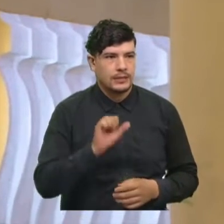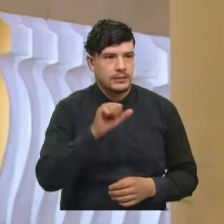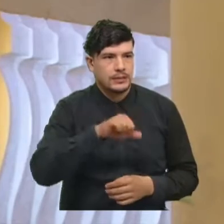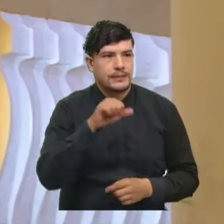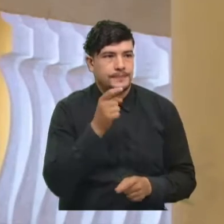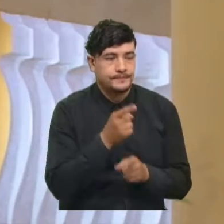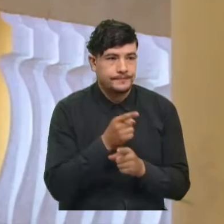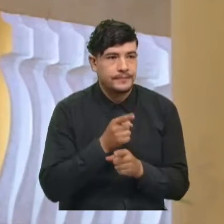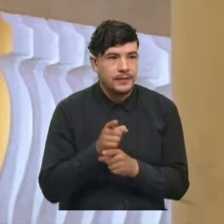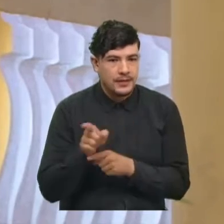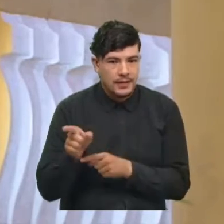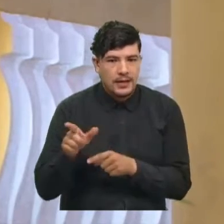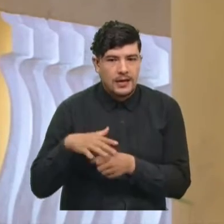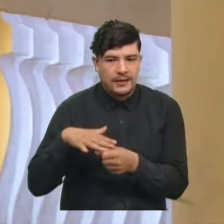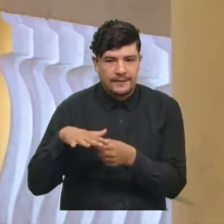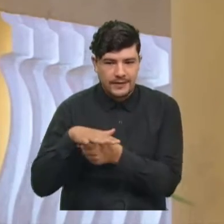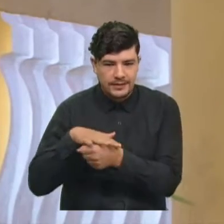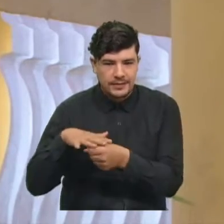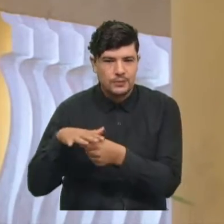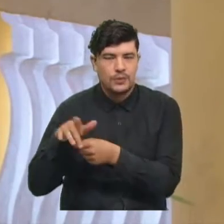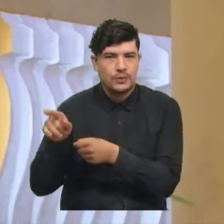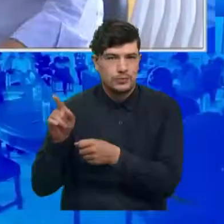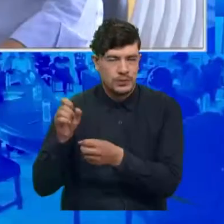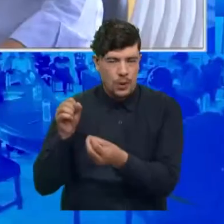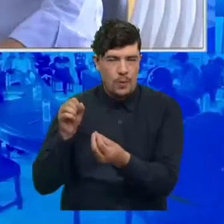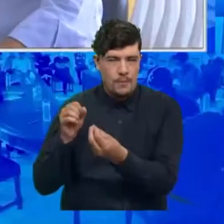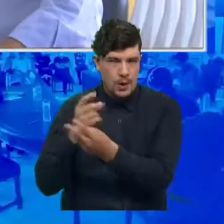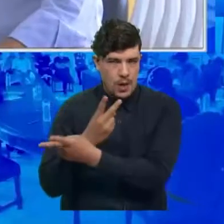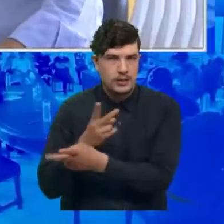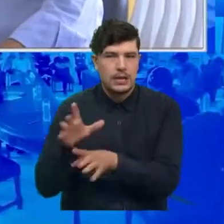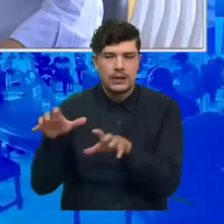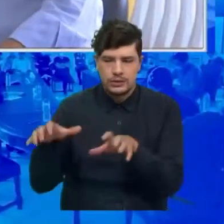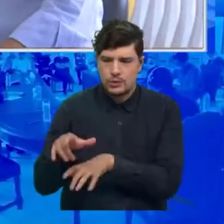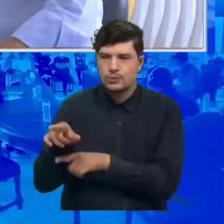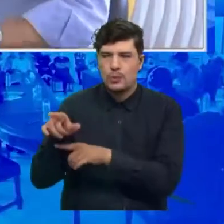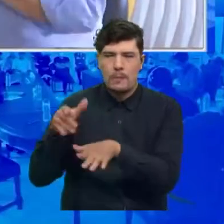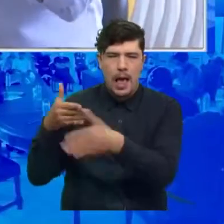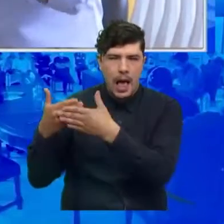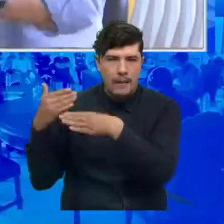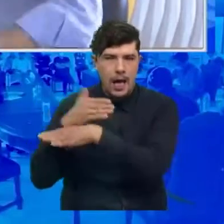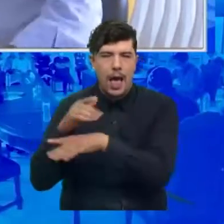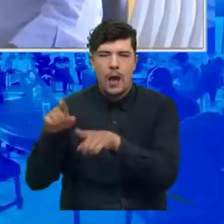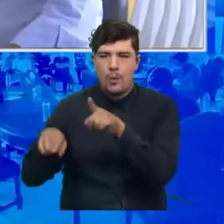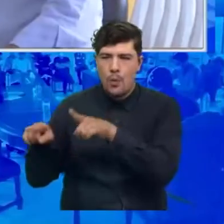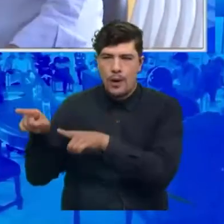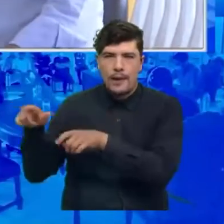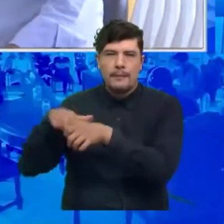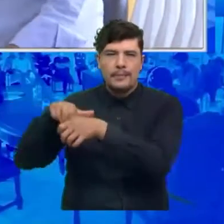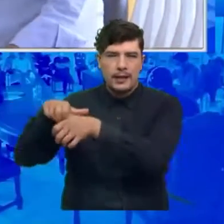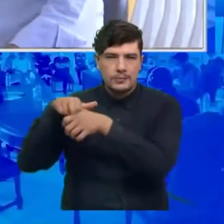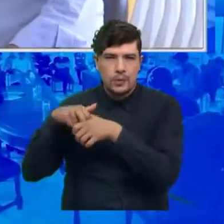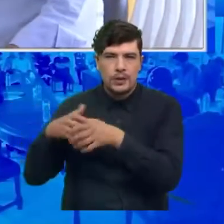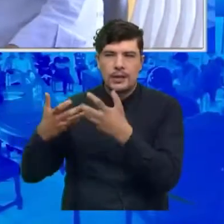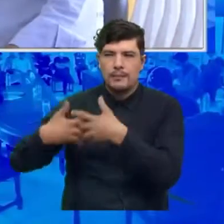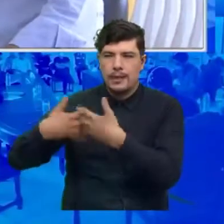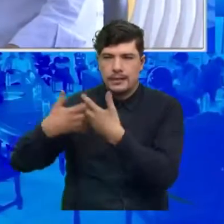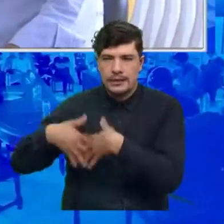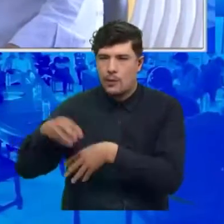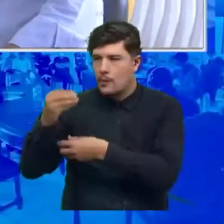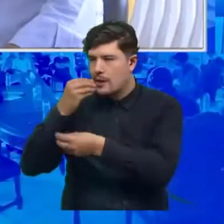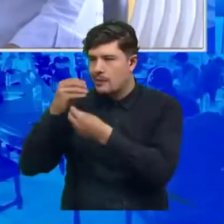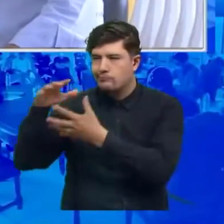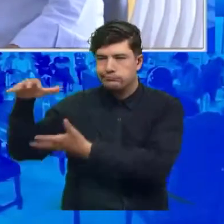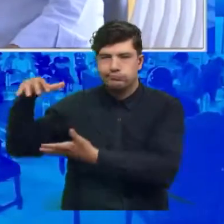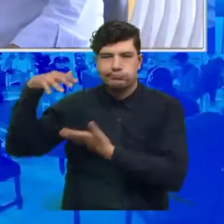situaciones no sólo preocupaciones sino de todas las pérdidas económicas que hoy los empresarios y el caso de una empresa santandereana allá en el valle de